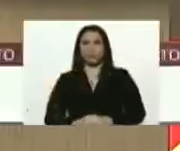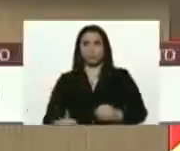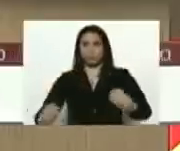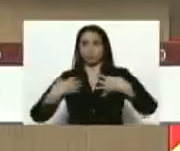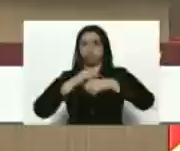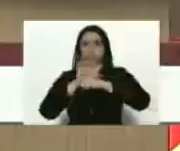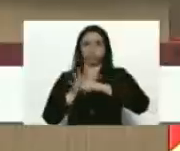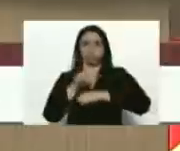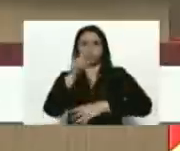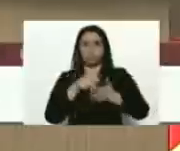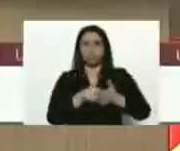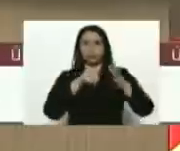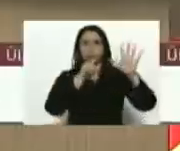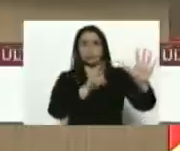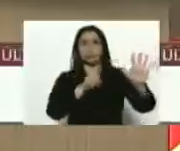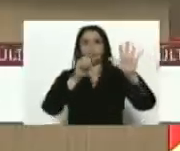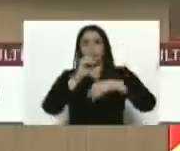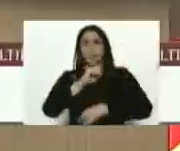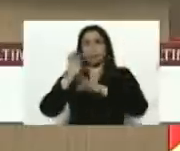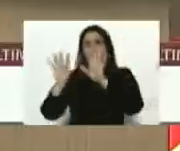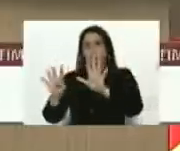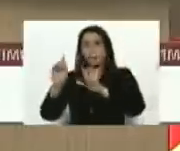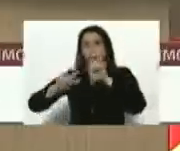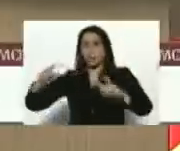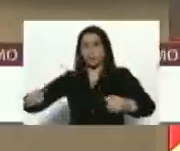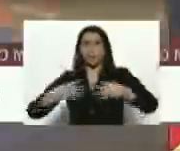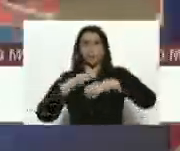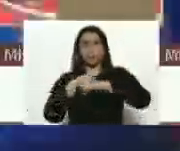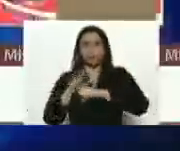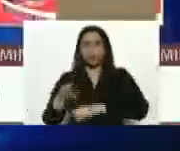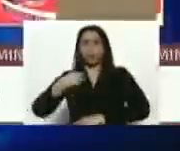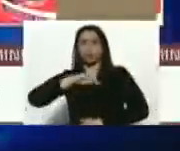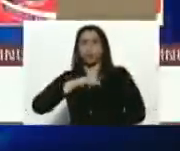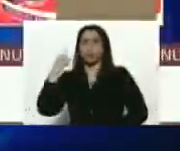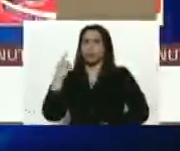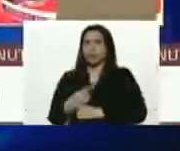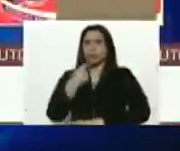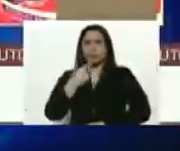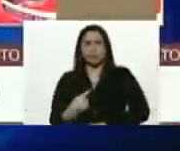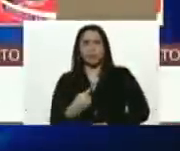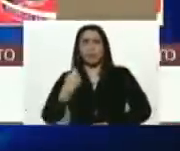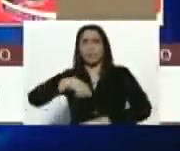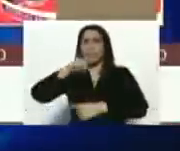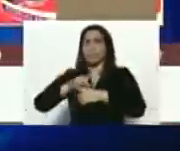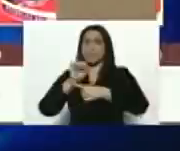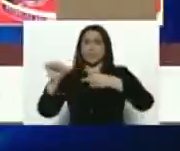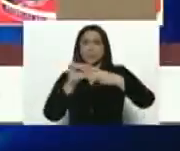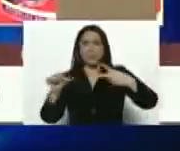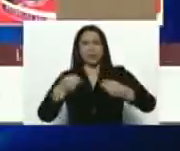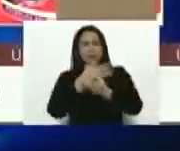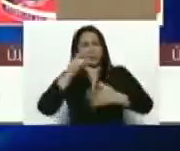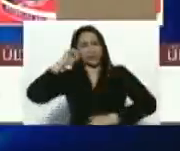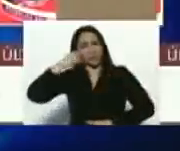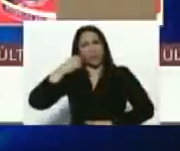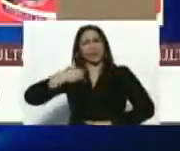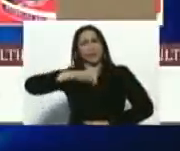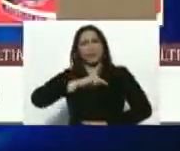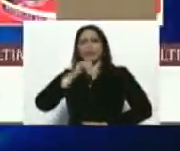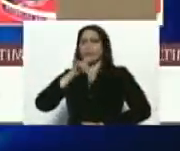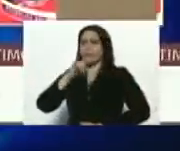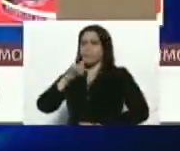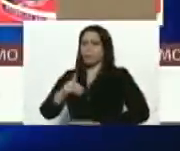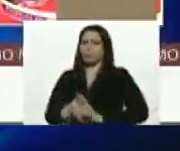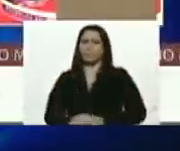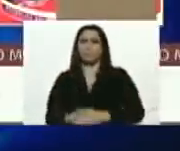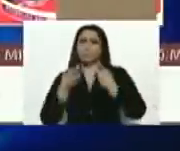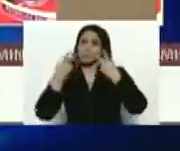1.600 nuevos casos. Por eso insistimos e insistíamos en las primeras semanas, si ustedes recuerdan nuestras